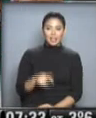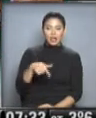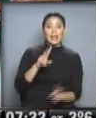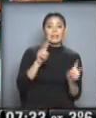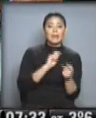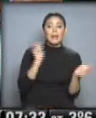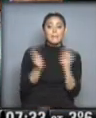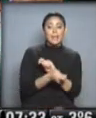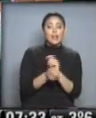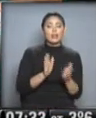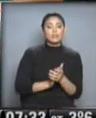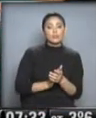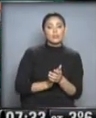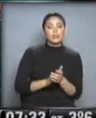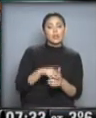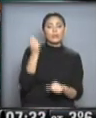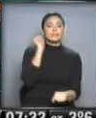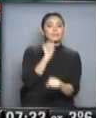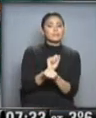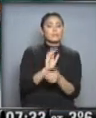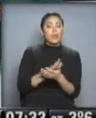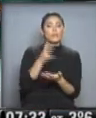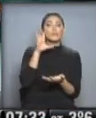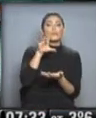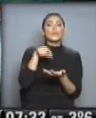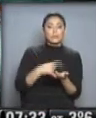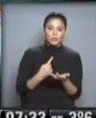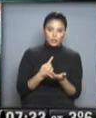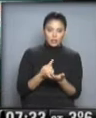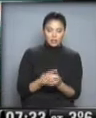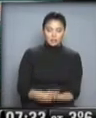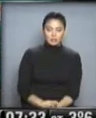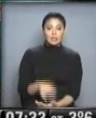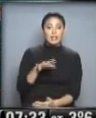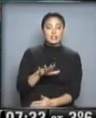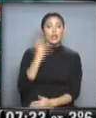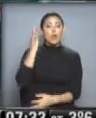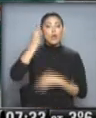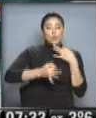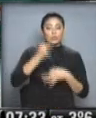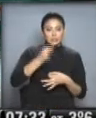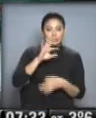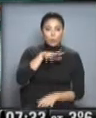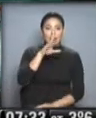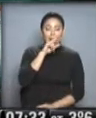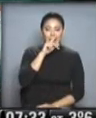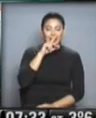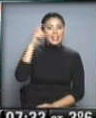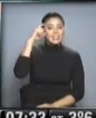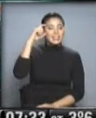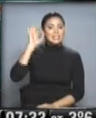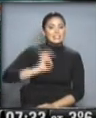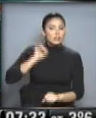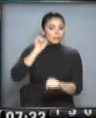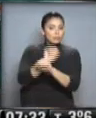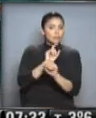Vamos a cambiar de tema, vamos a hablar de una condena en el ámbito de la provincia de Buenos Aires. Es así porque la justicia de La Plata condenó a 10 años de prisión a